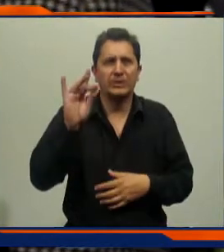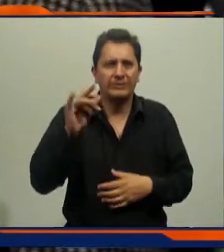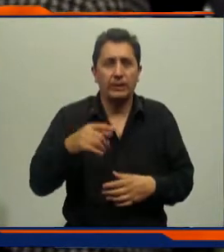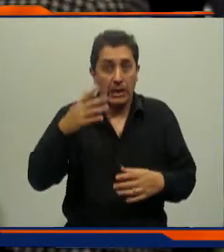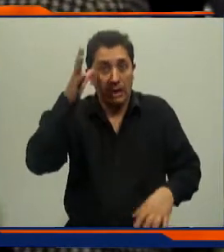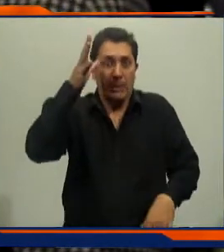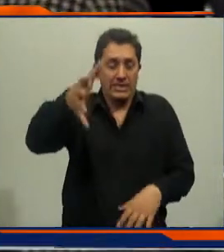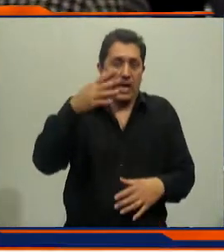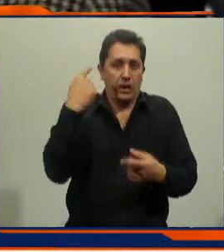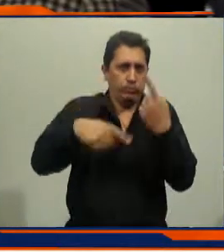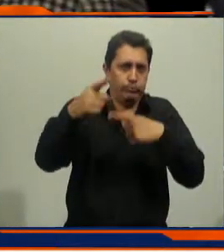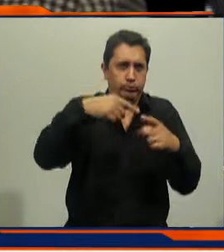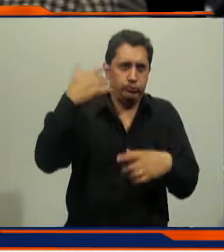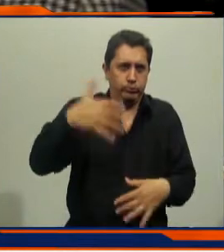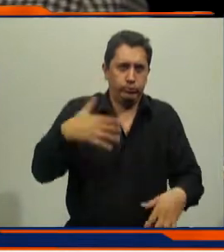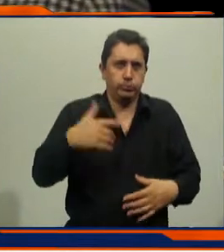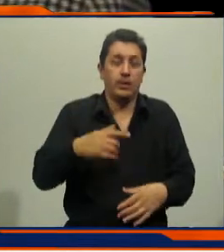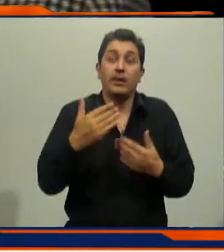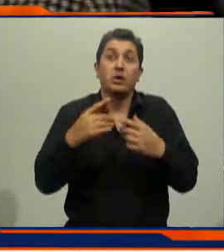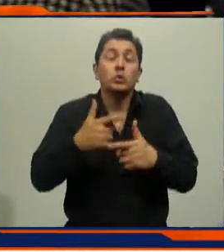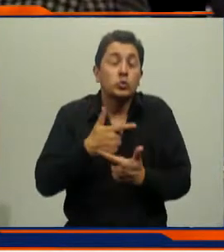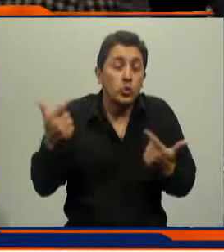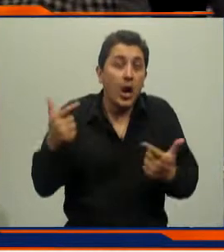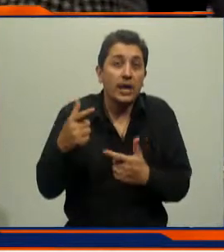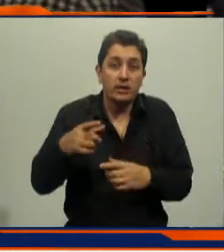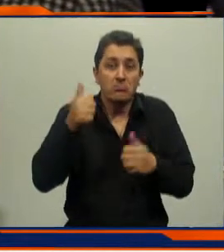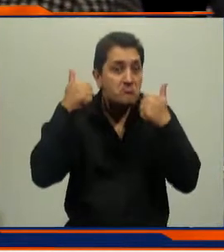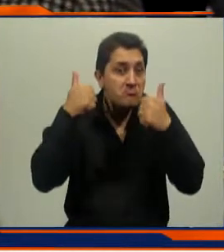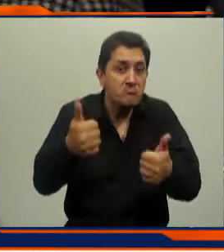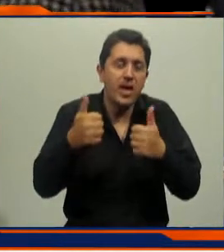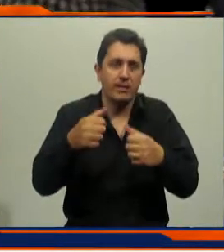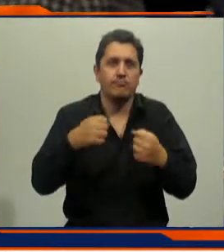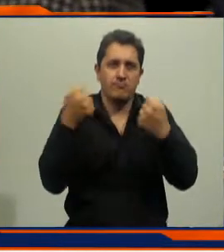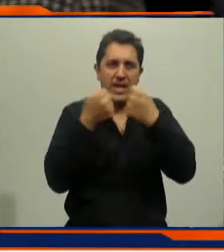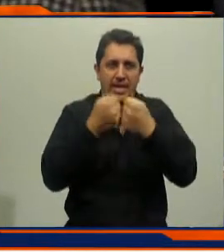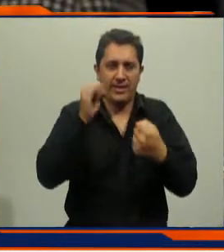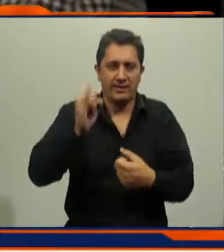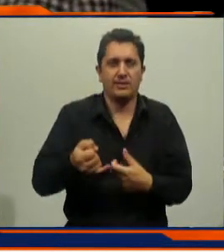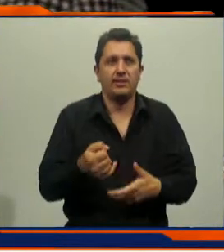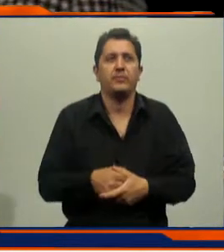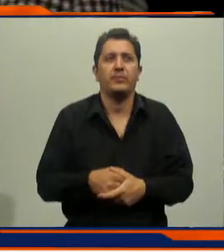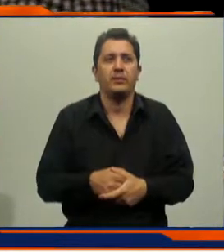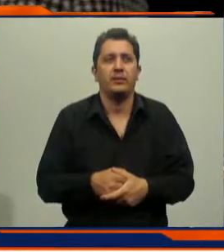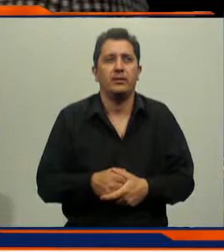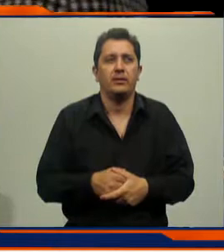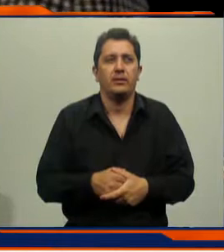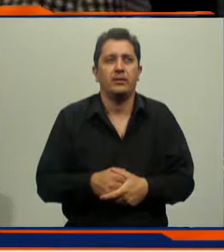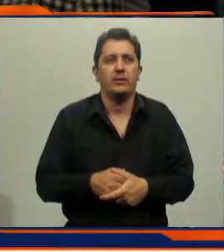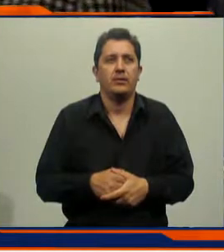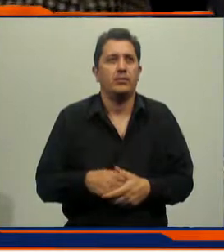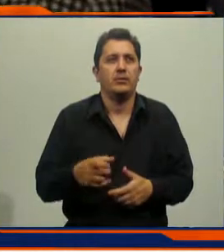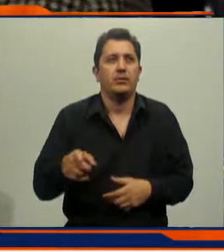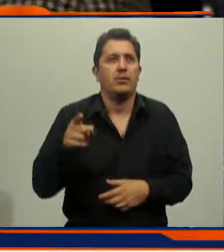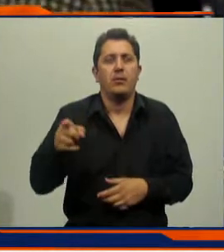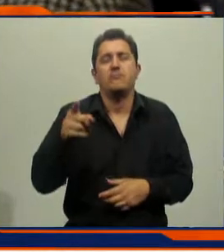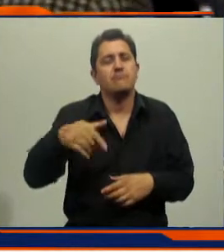demasiado complejas, pero gracias a Dios pudo salir todo bien y por supuesto el mérito es